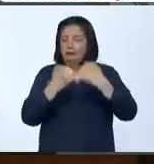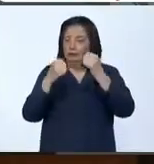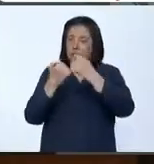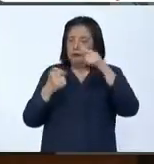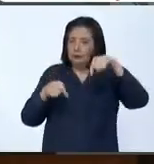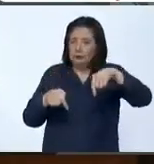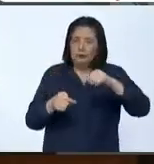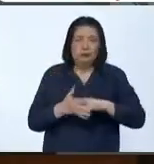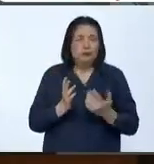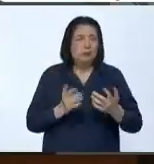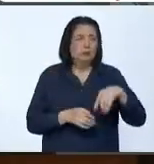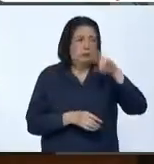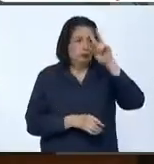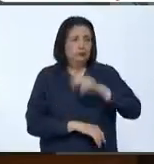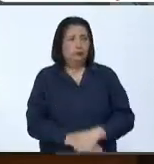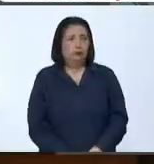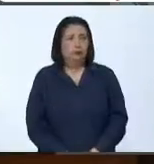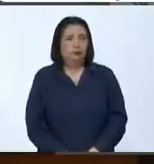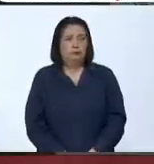territorio